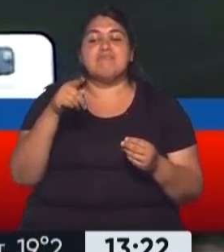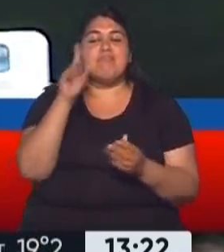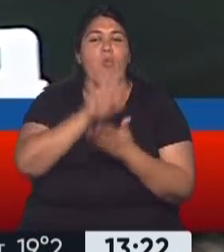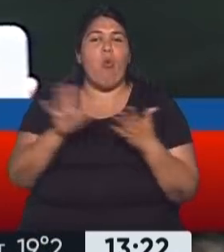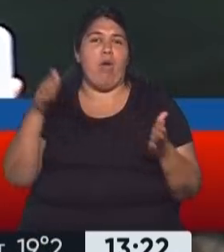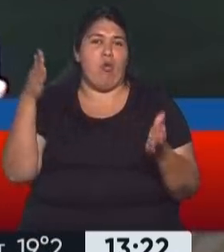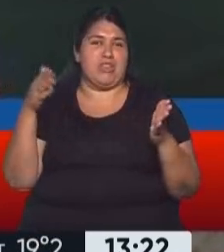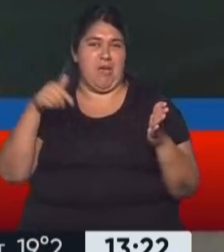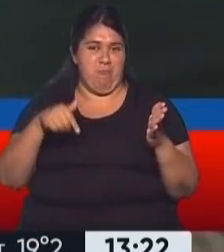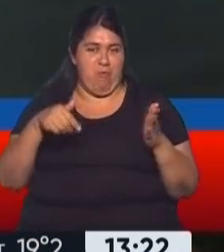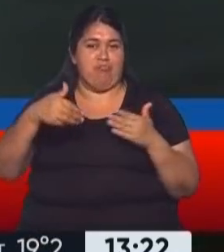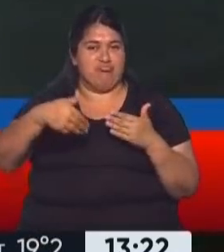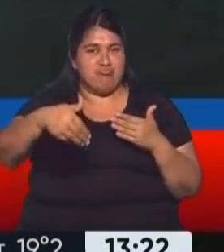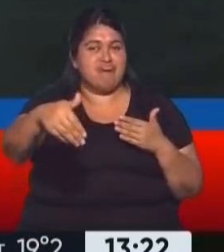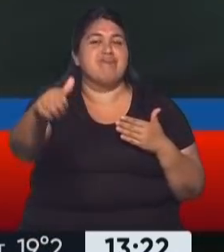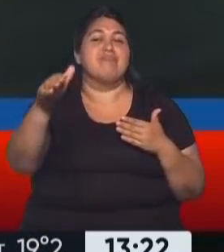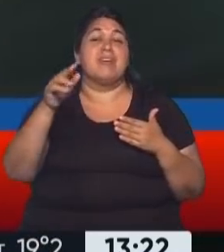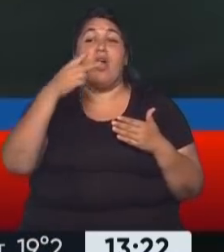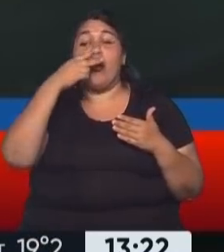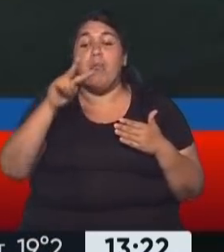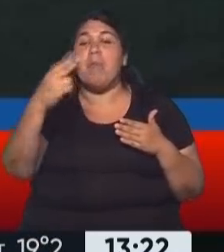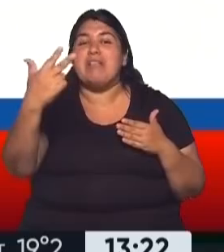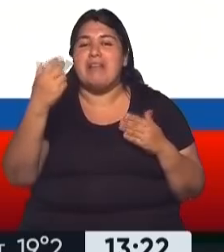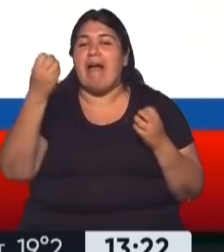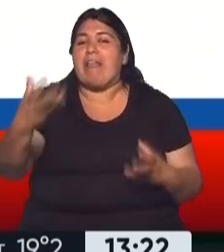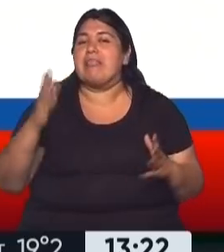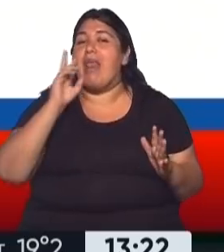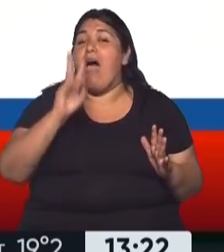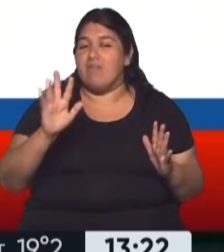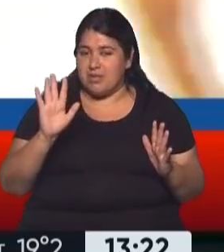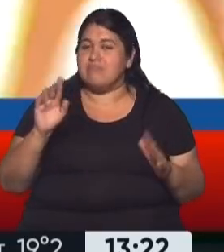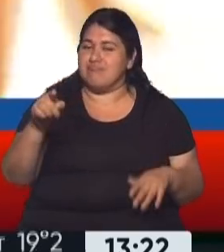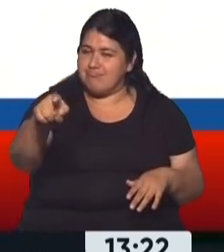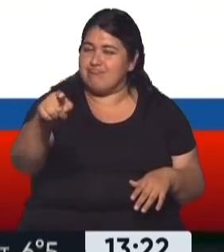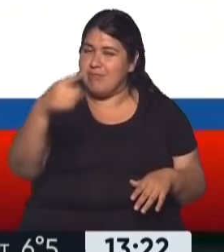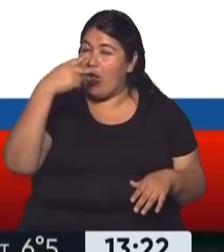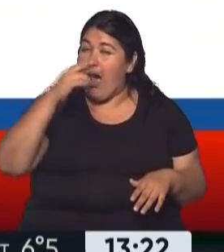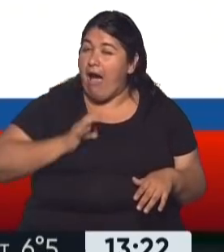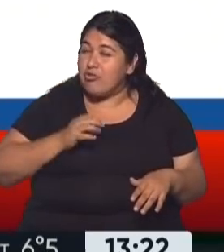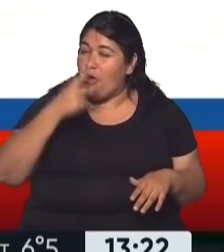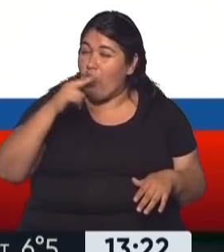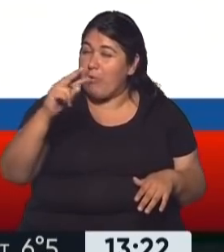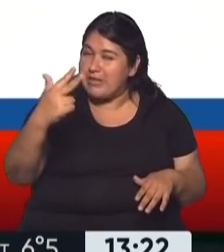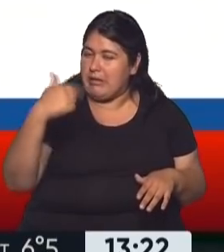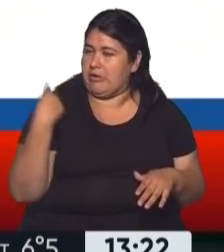tiempo. Miremos el 2023. Va a ser nuestro, vamos a ganar.